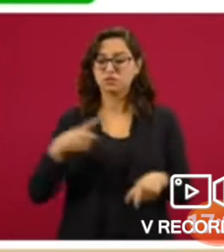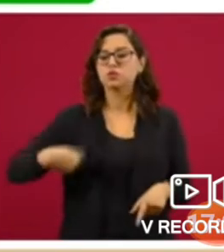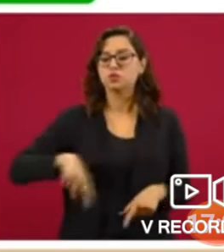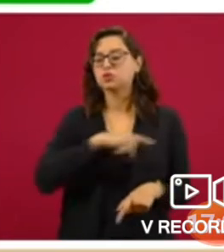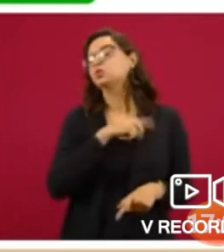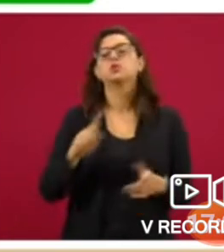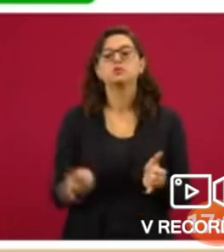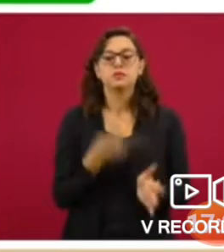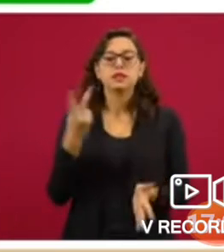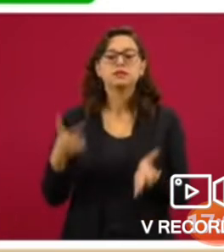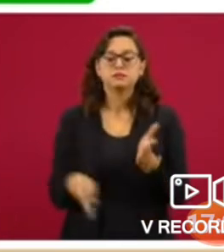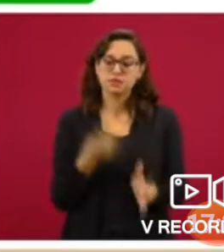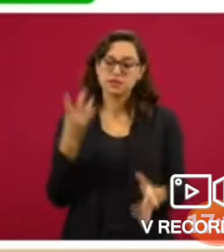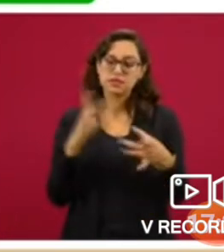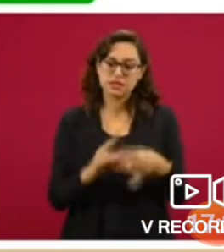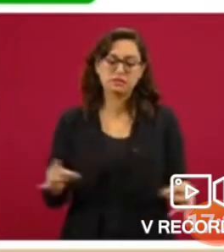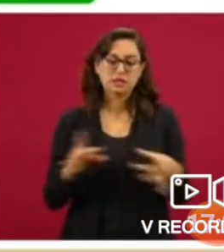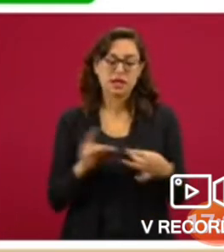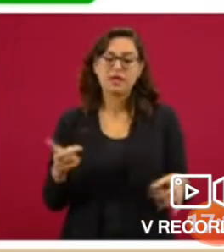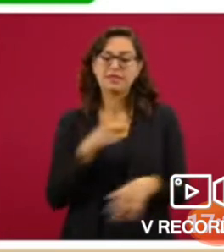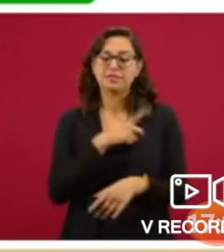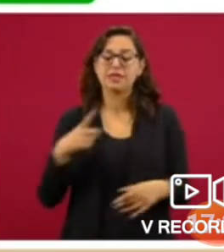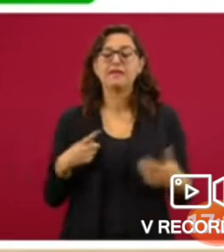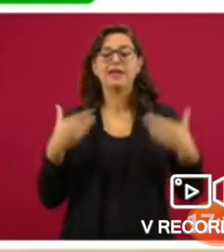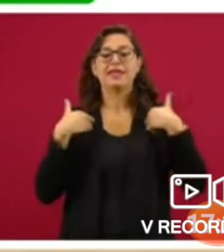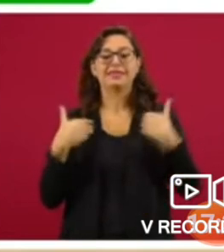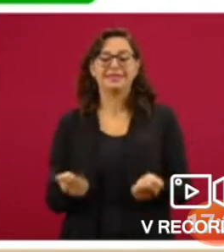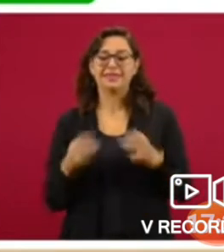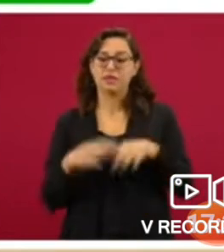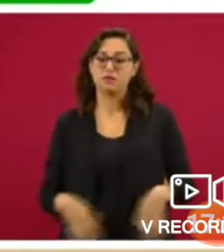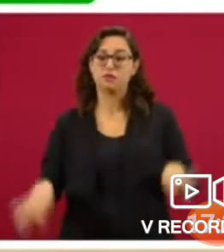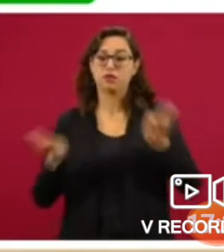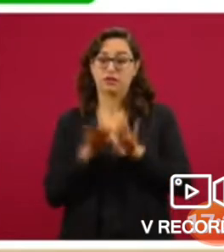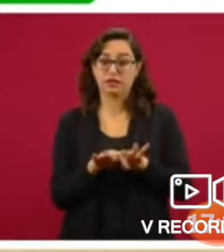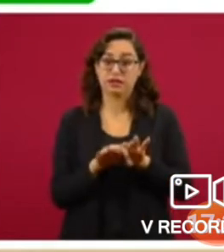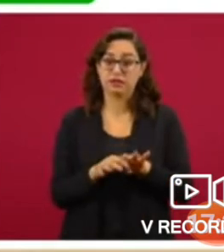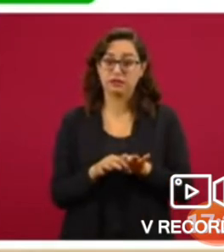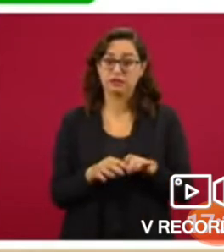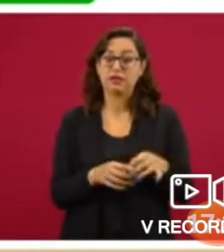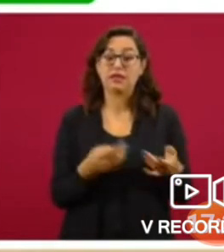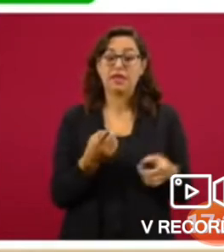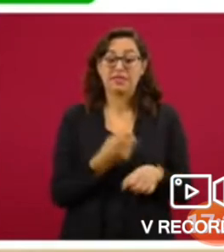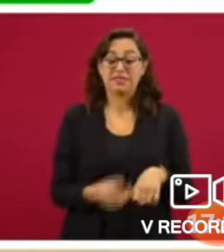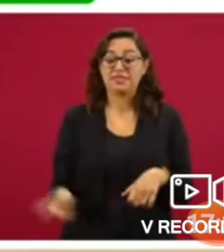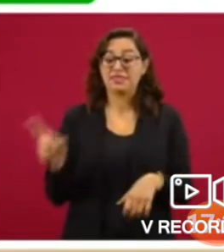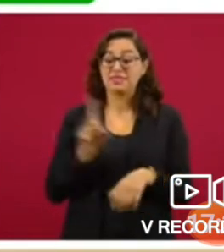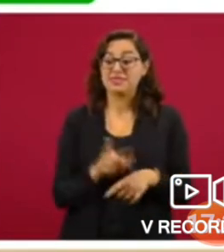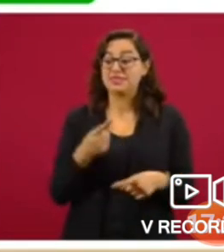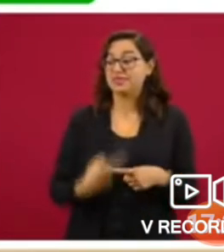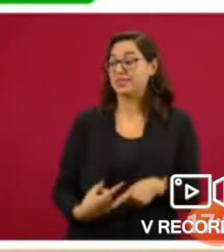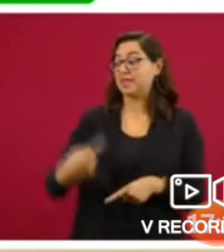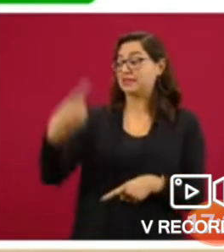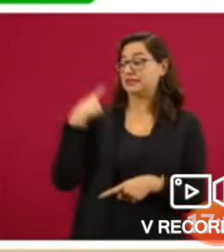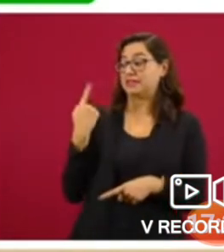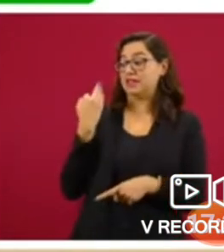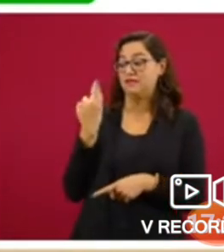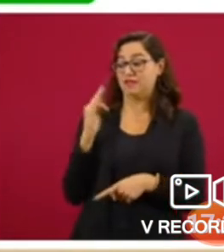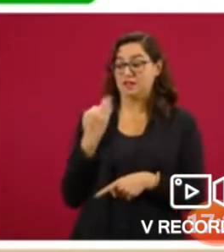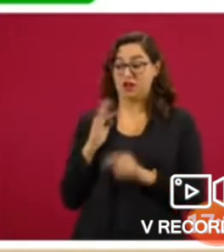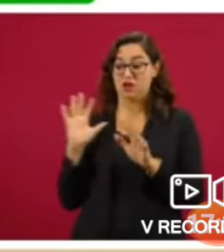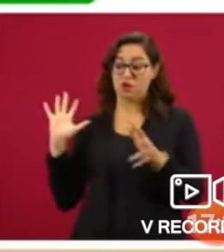la importancia de tener claro la diferencia de los casos que se suman desde el inicio de la epidemia, tanto